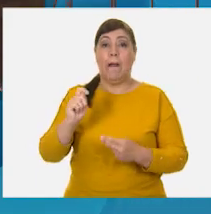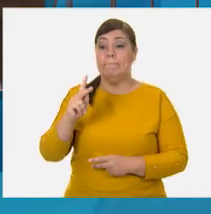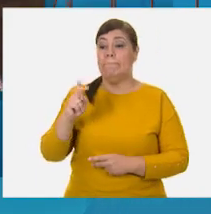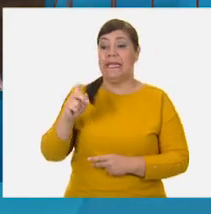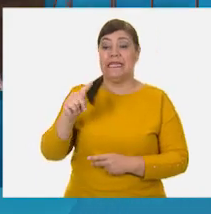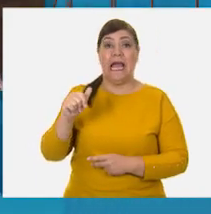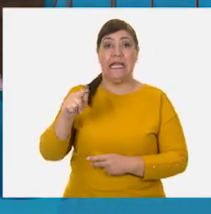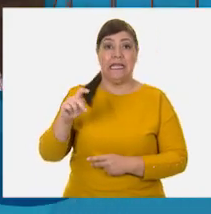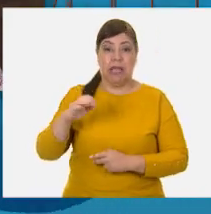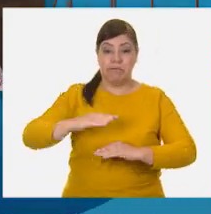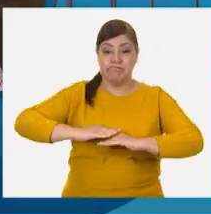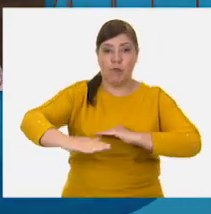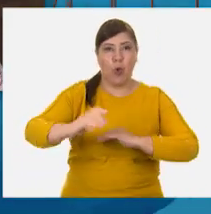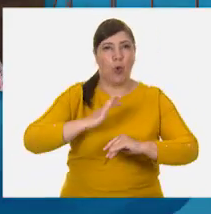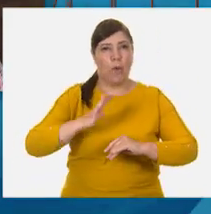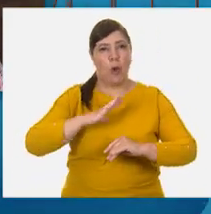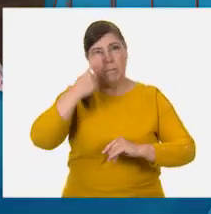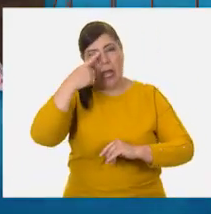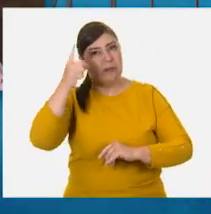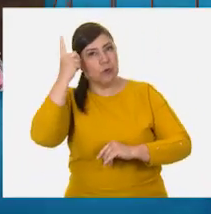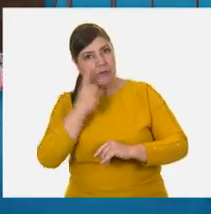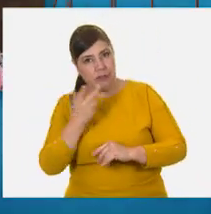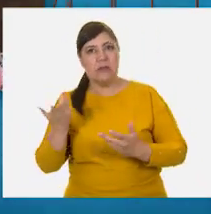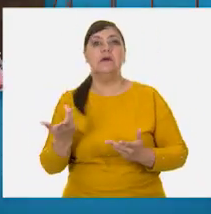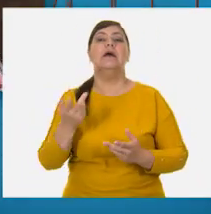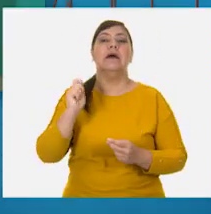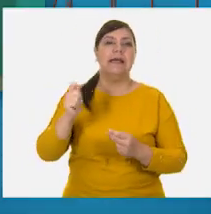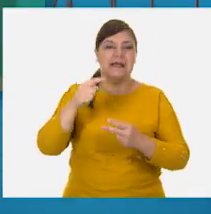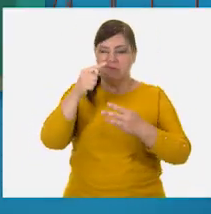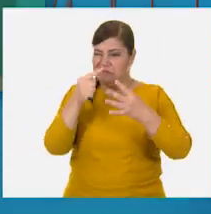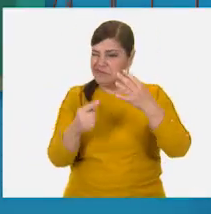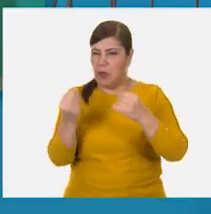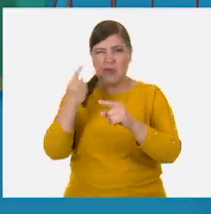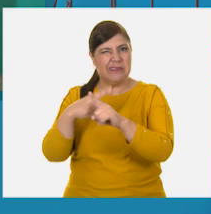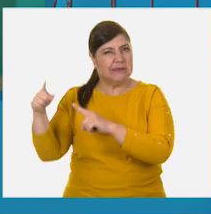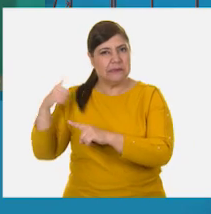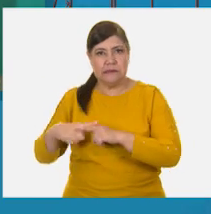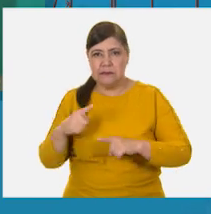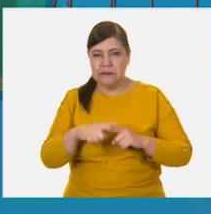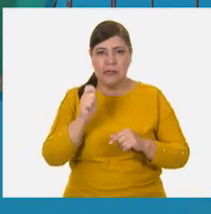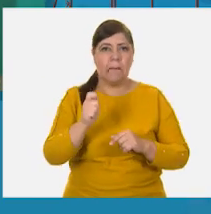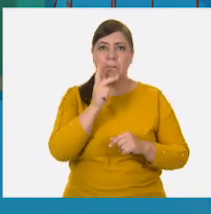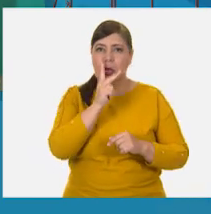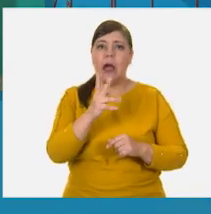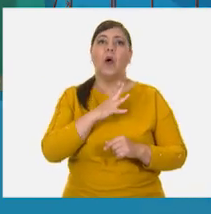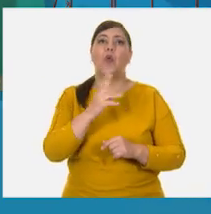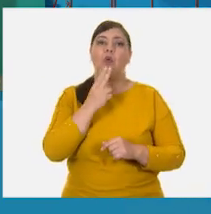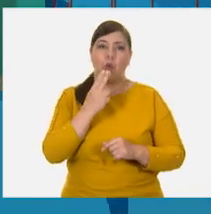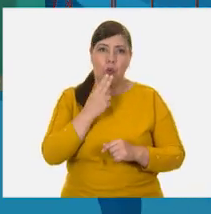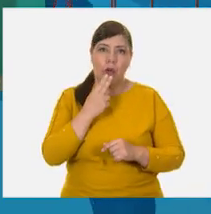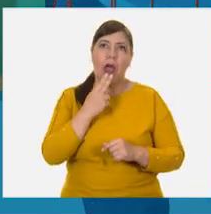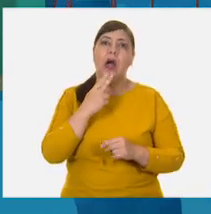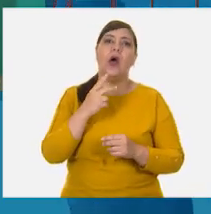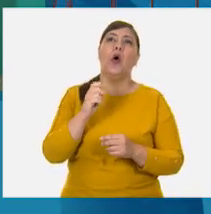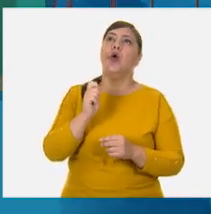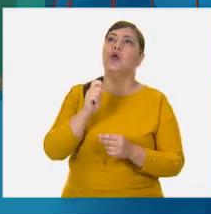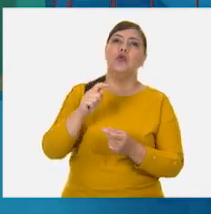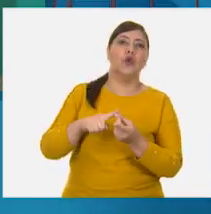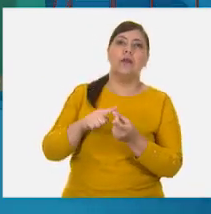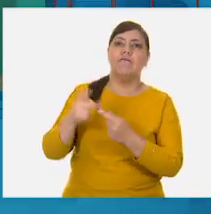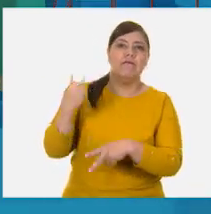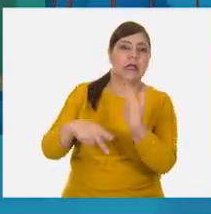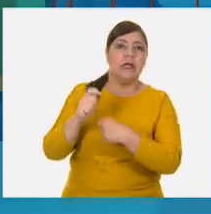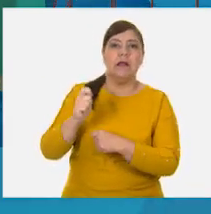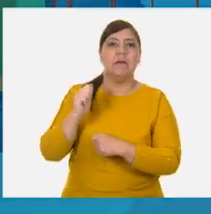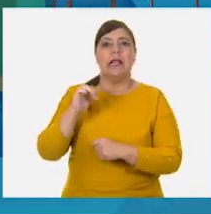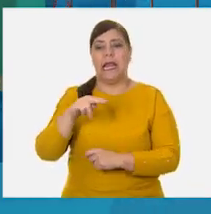petates también, por supuesto, ¿no? Y muchas otras palabras que se usan hoy en día y que provenían, por ejemplo, de lenguas africanas. La